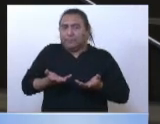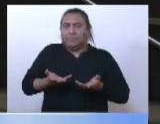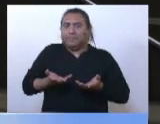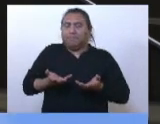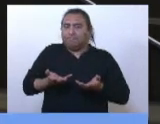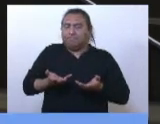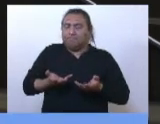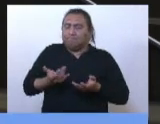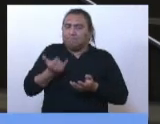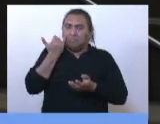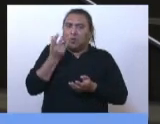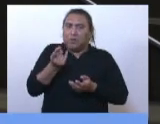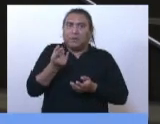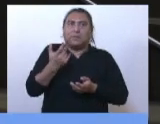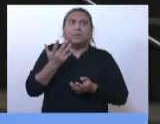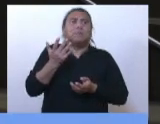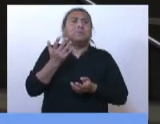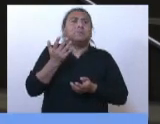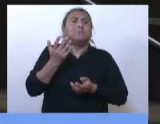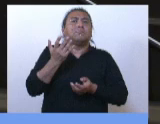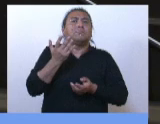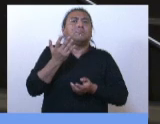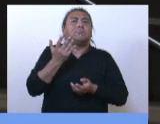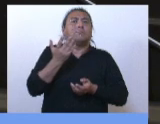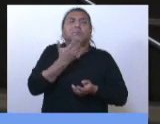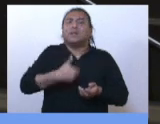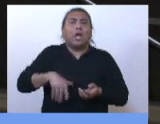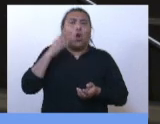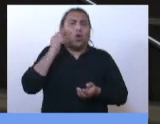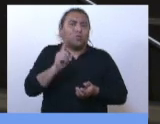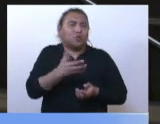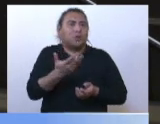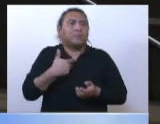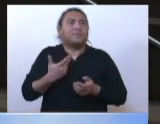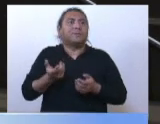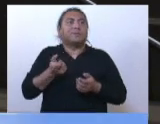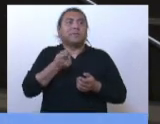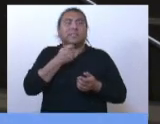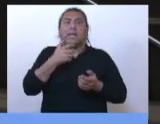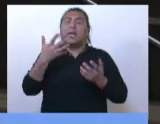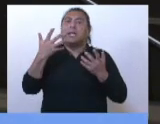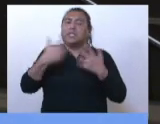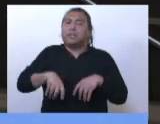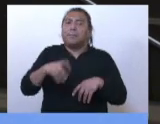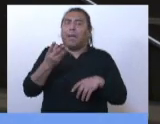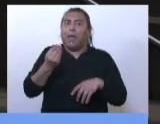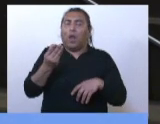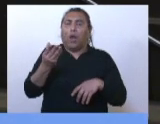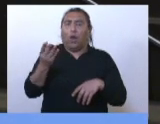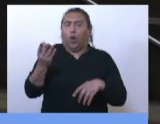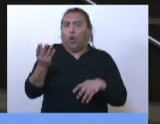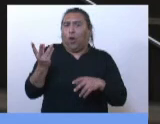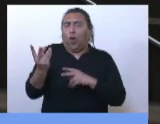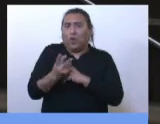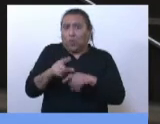es muy difícil siempre sientan no estoy escuchando si el sistema no se cuida en su integralidad es muy difícil que el